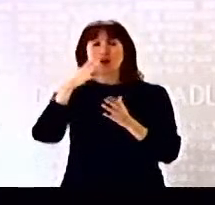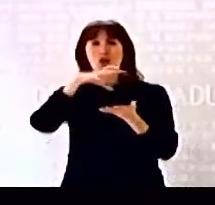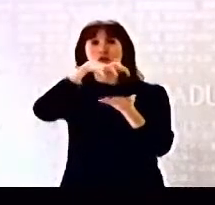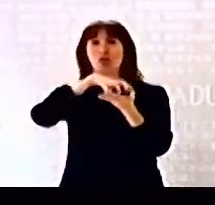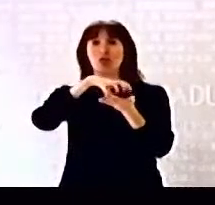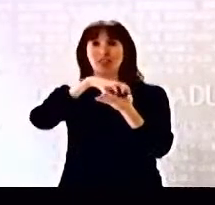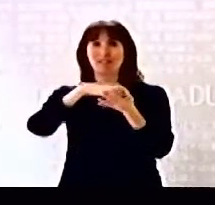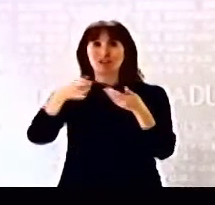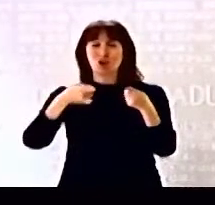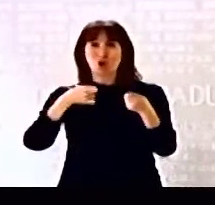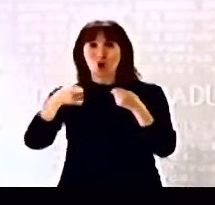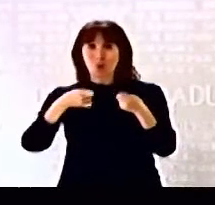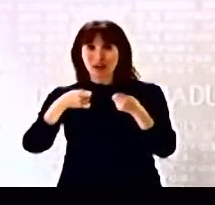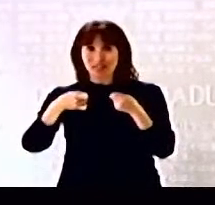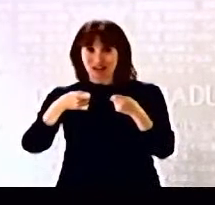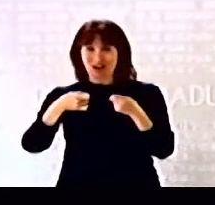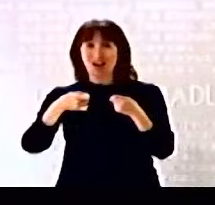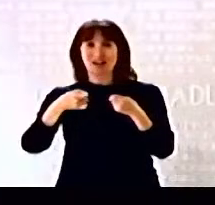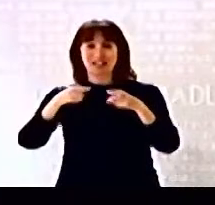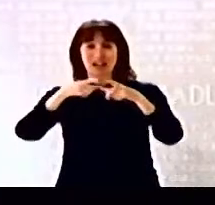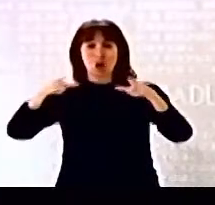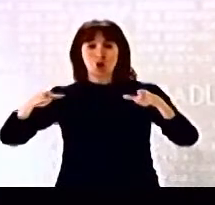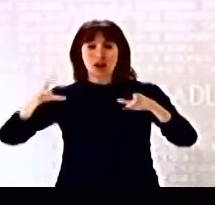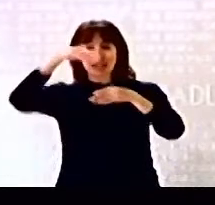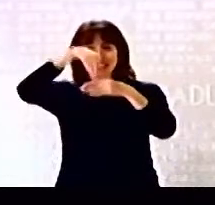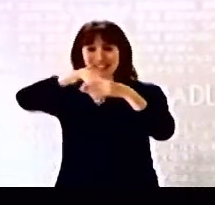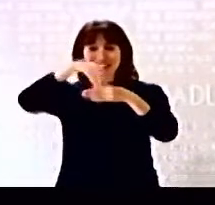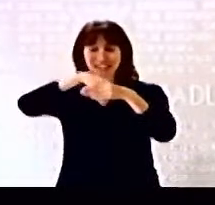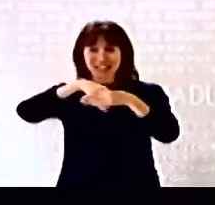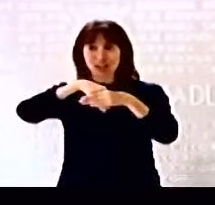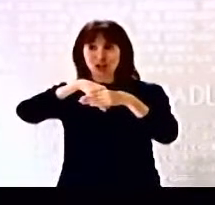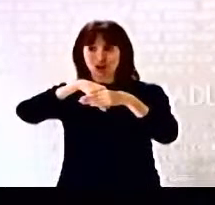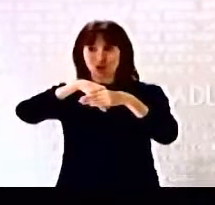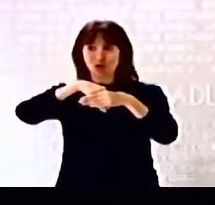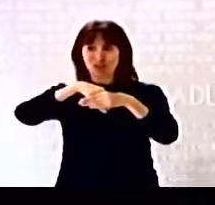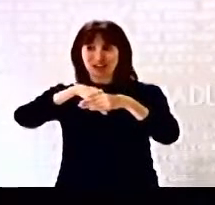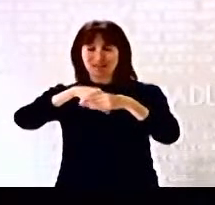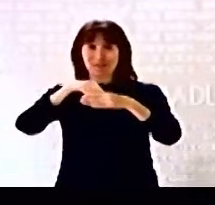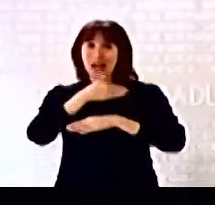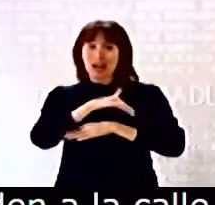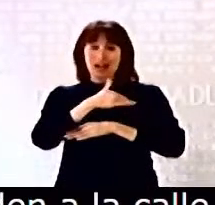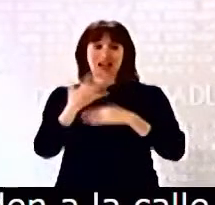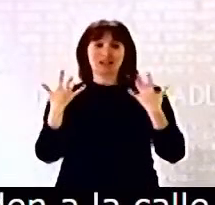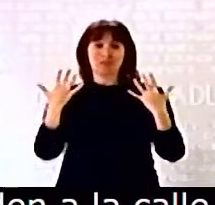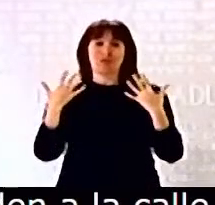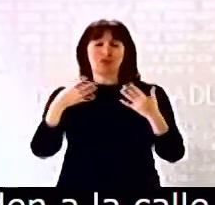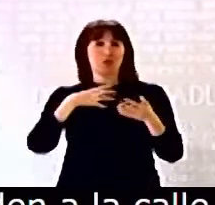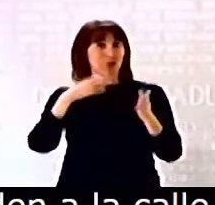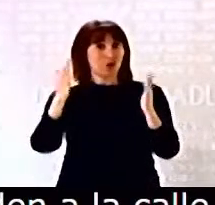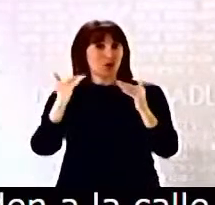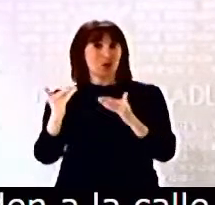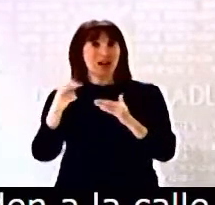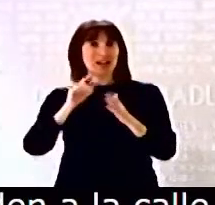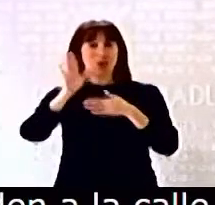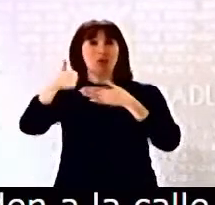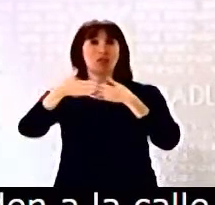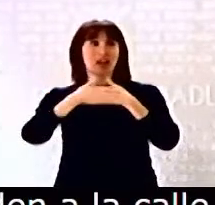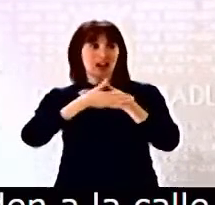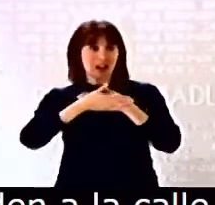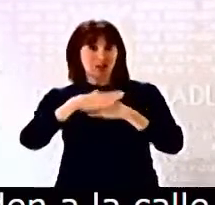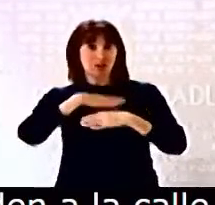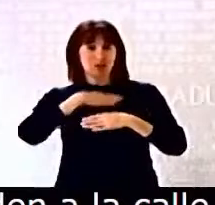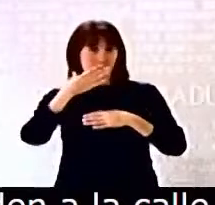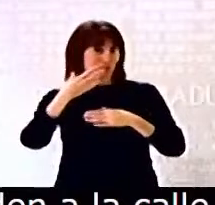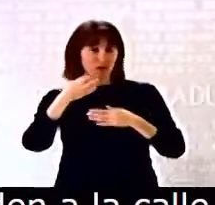que tengan tiendas que no den a la calle no se podrán abrir, nos referimos a los grandes centros comerciales de la región, que en Badajoz hay uno y en Cáceres hay otro. No se podrán abrir con esta